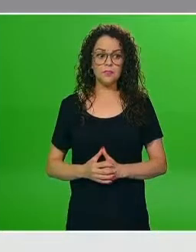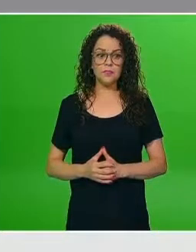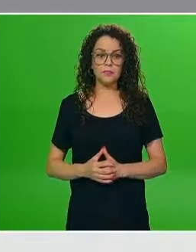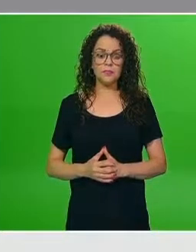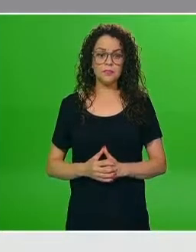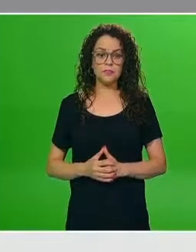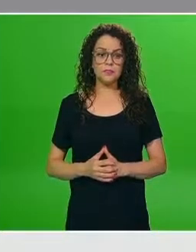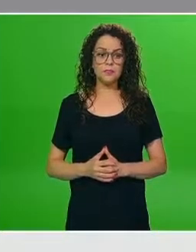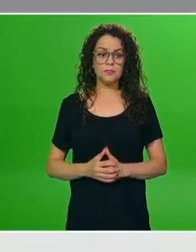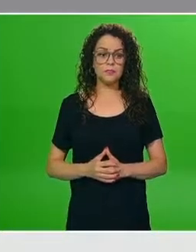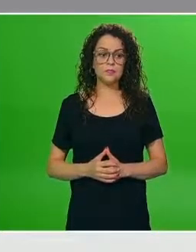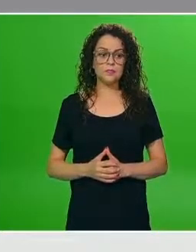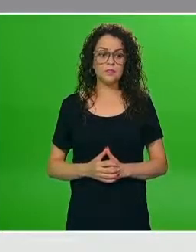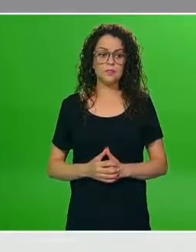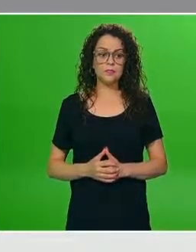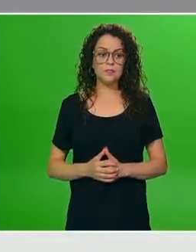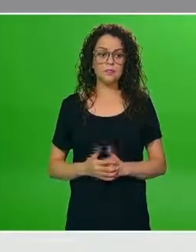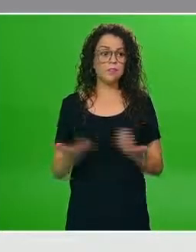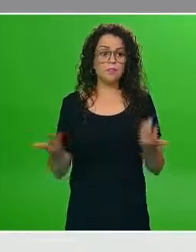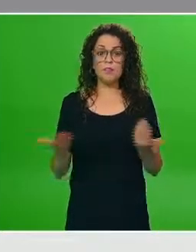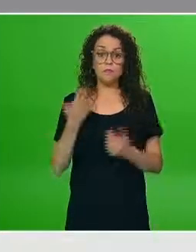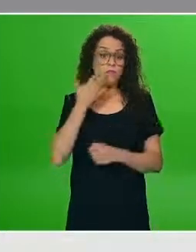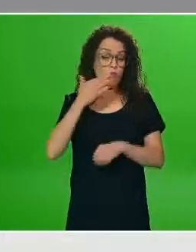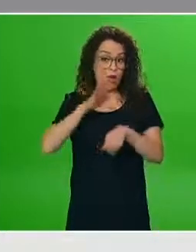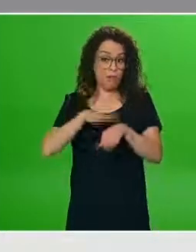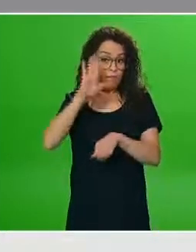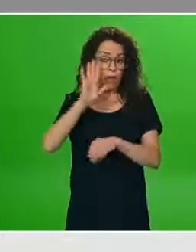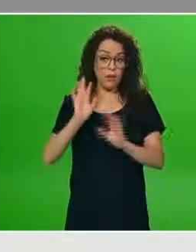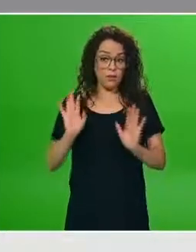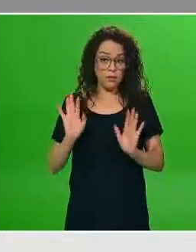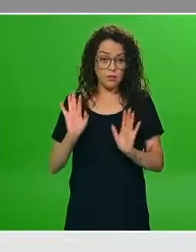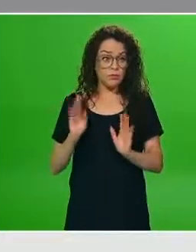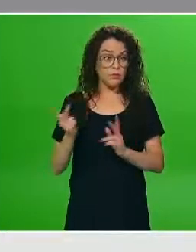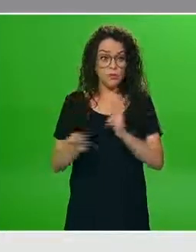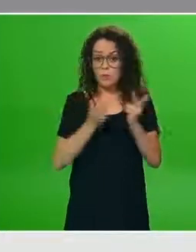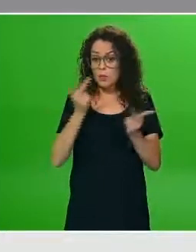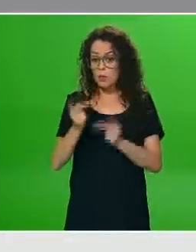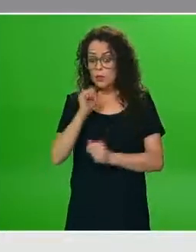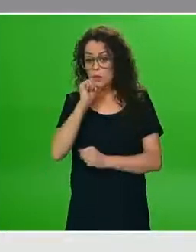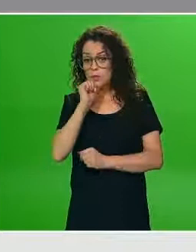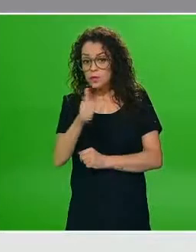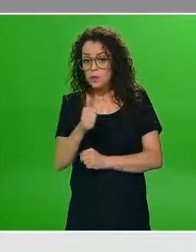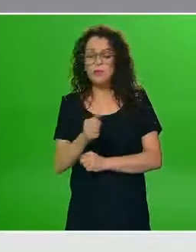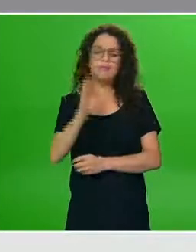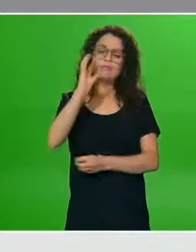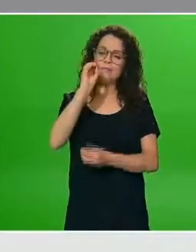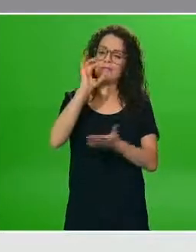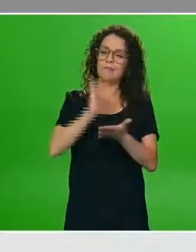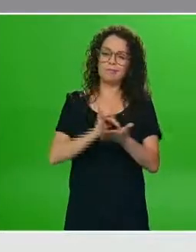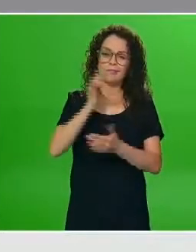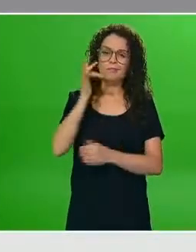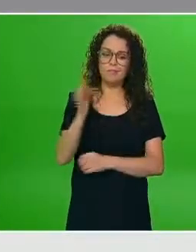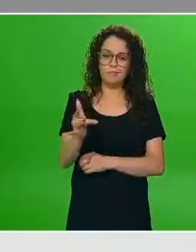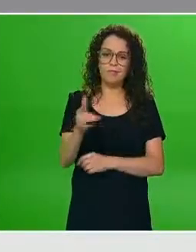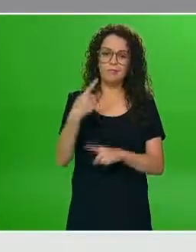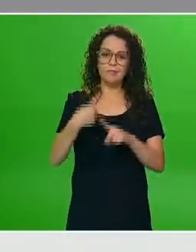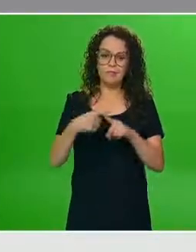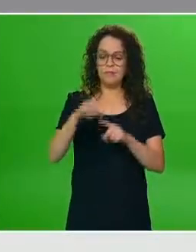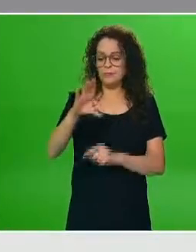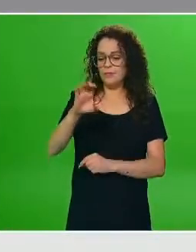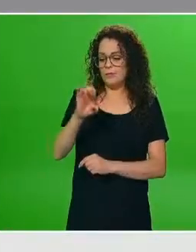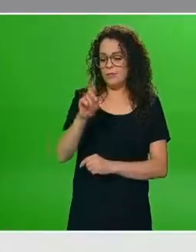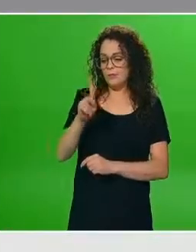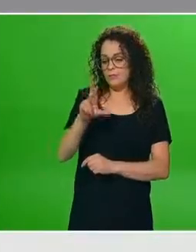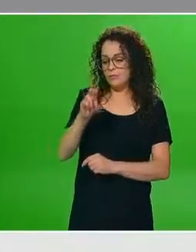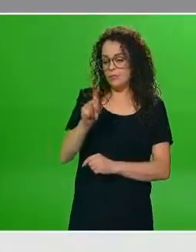Bueno, pues si no hay más preguntas, agradezco mucho tanto al equipo también en CEPROPIE. Muchas